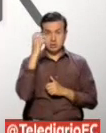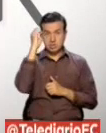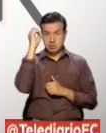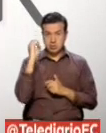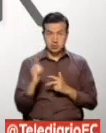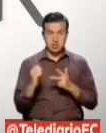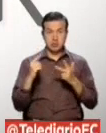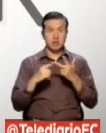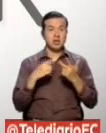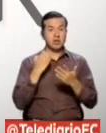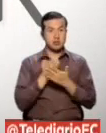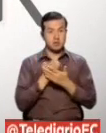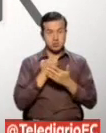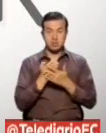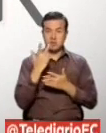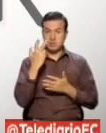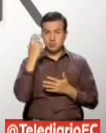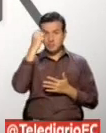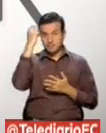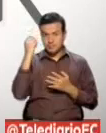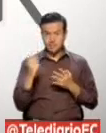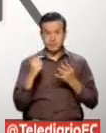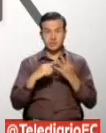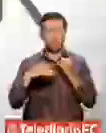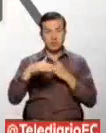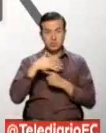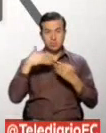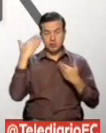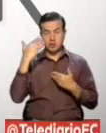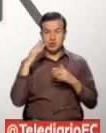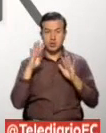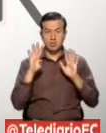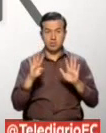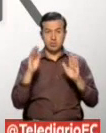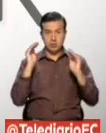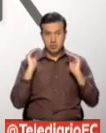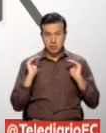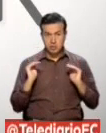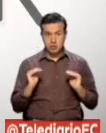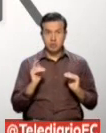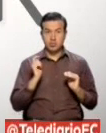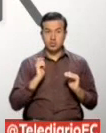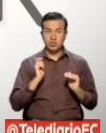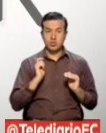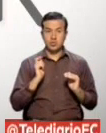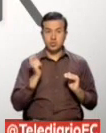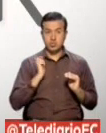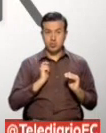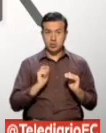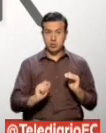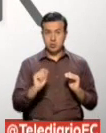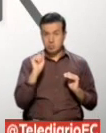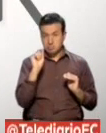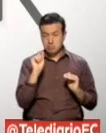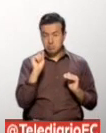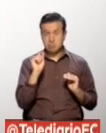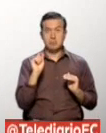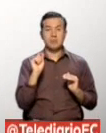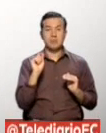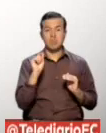15%, la economía con el 13%, situación política 9% y bajos salarios resulta como el menos